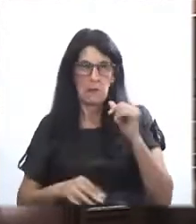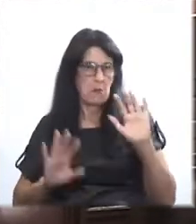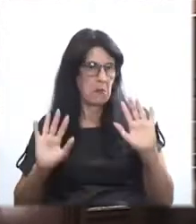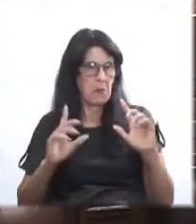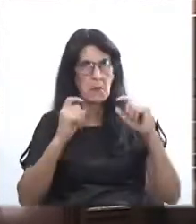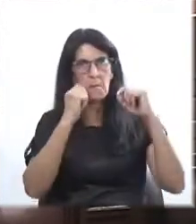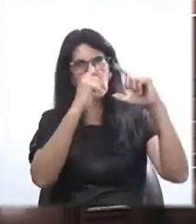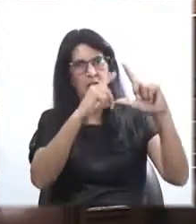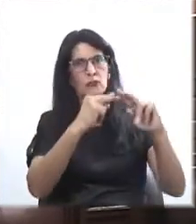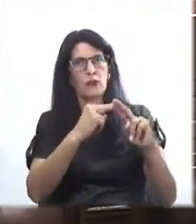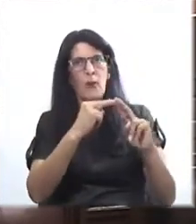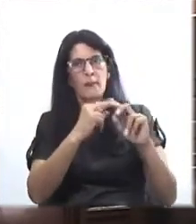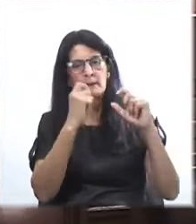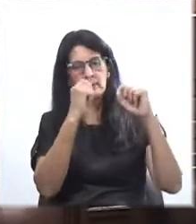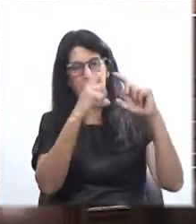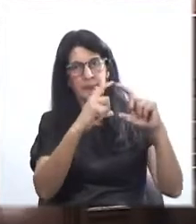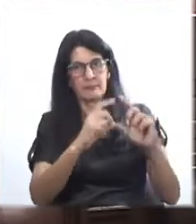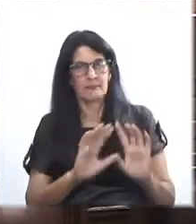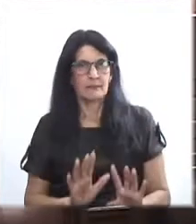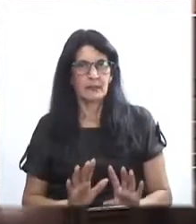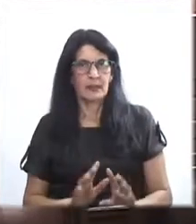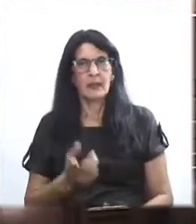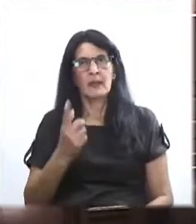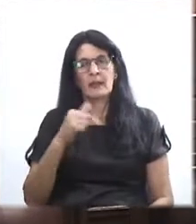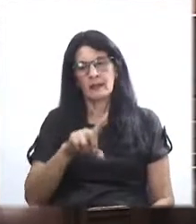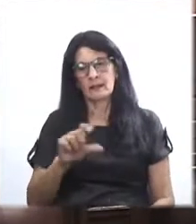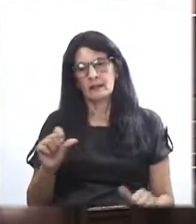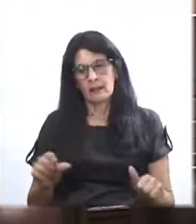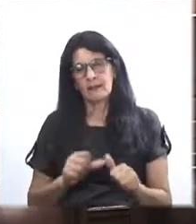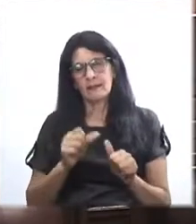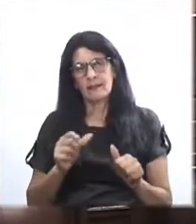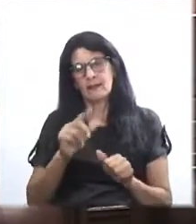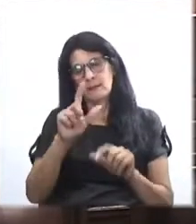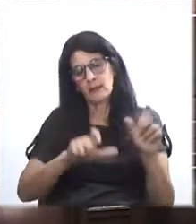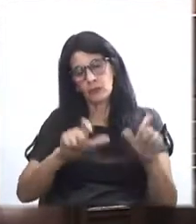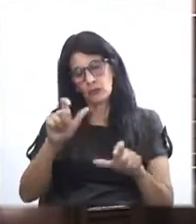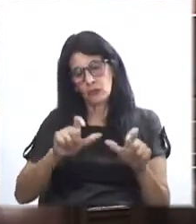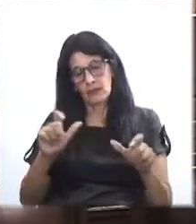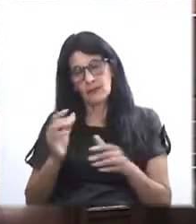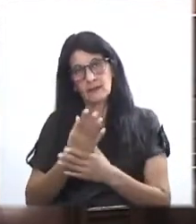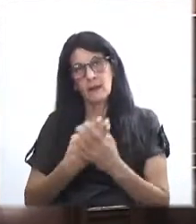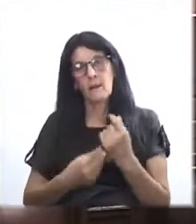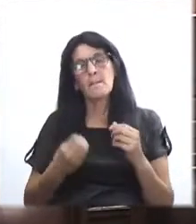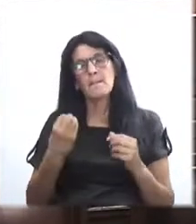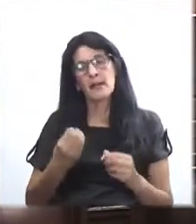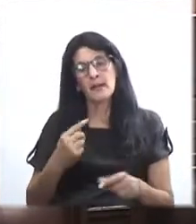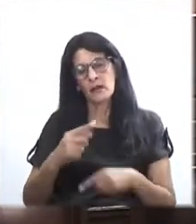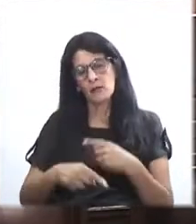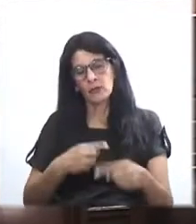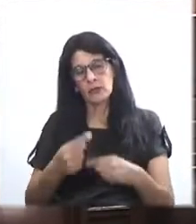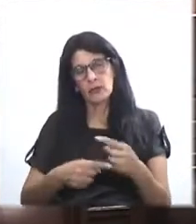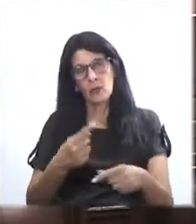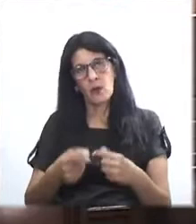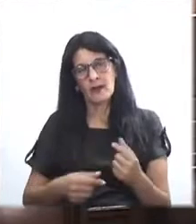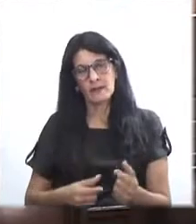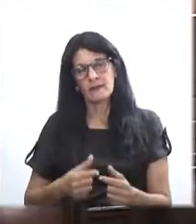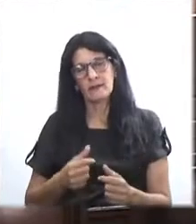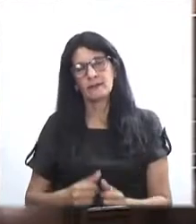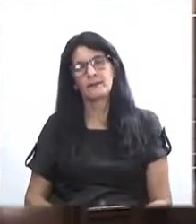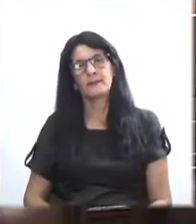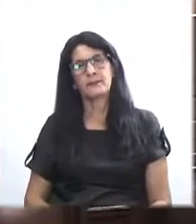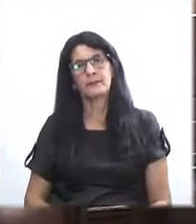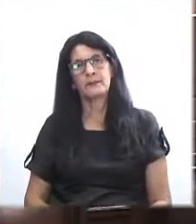Mientras tanto, tiene que utilizar personas visibles para continuar siendo invisibles.